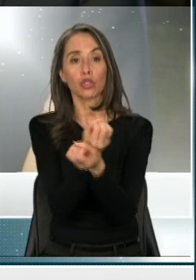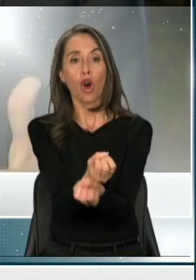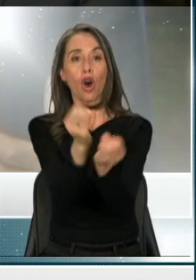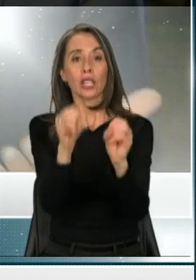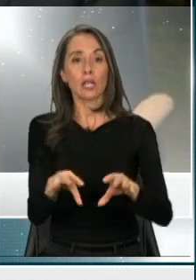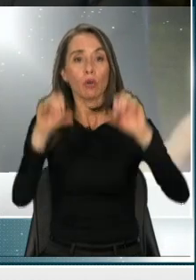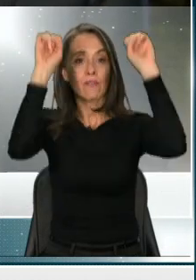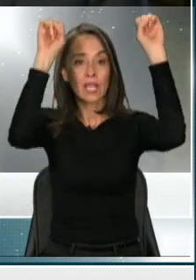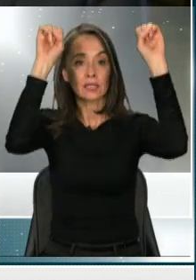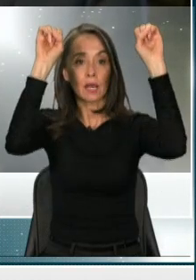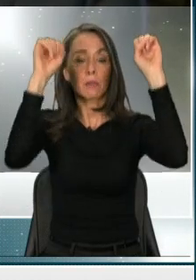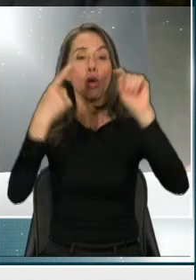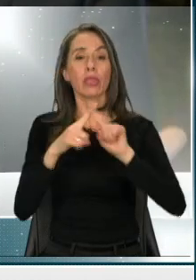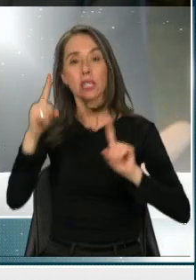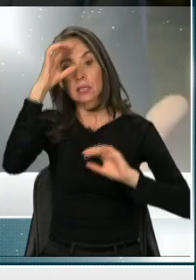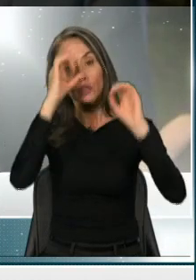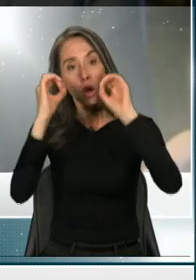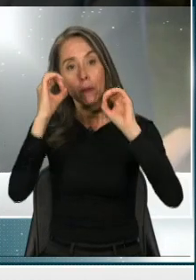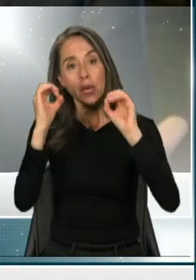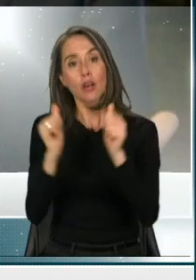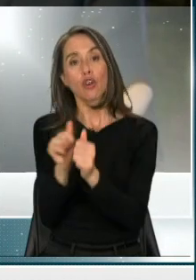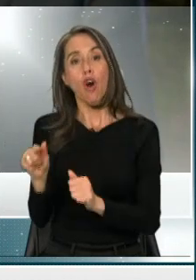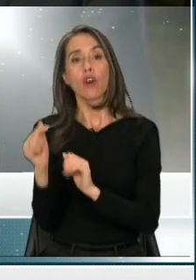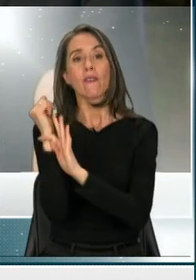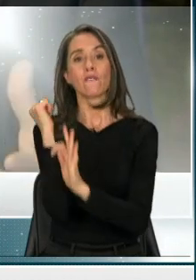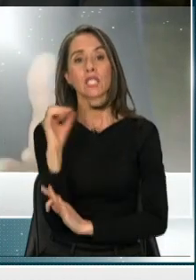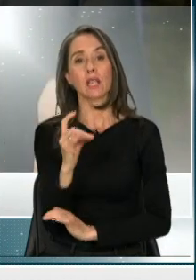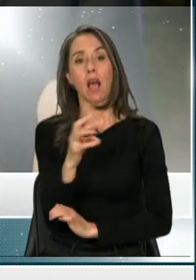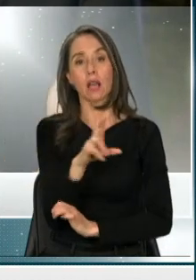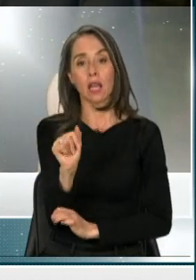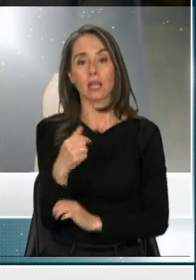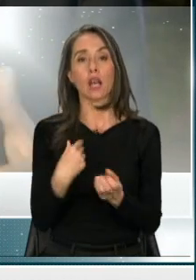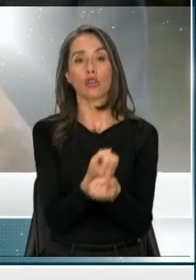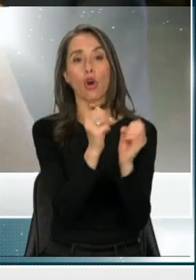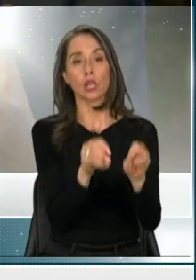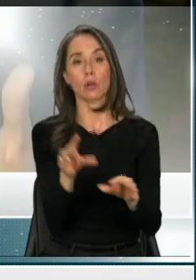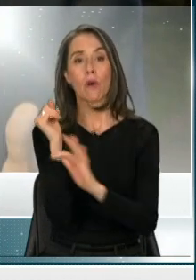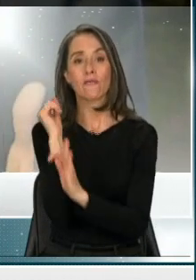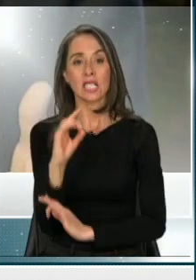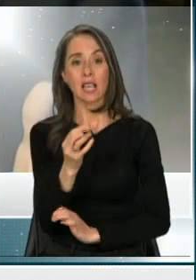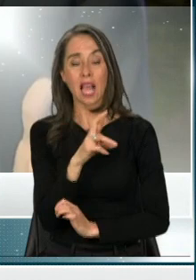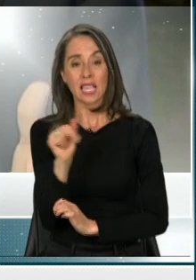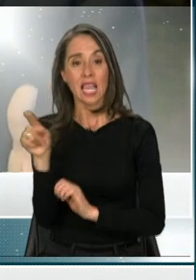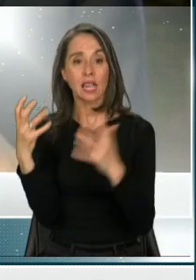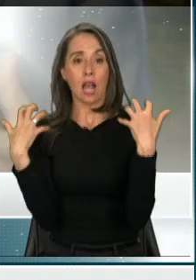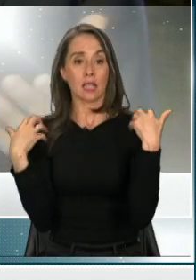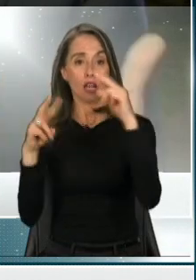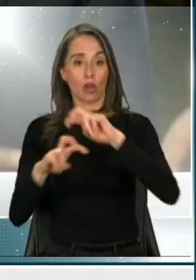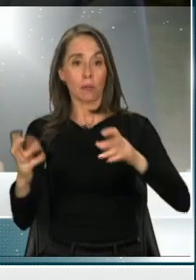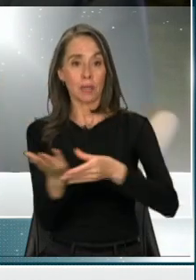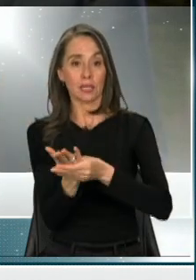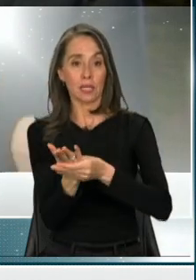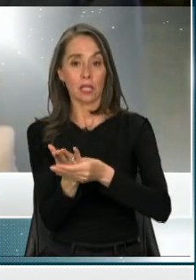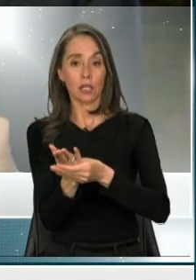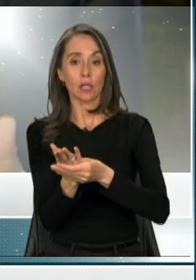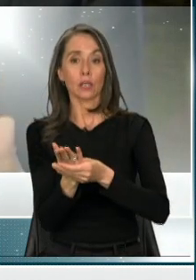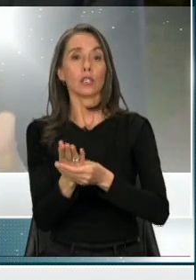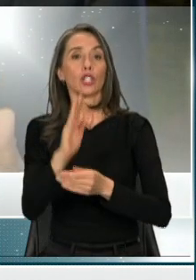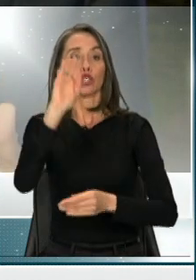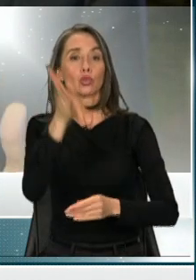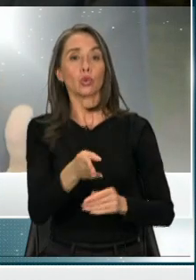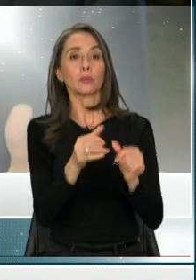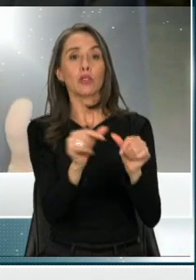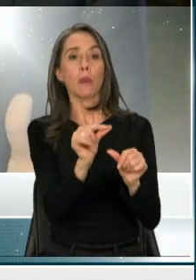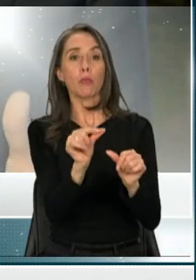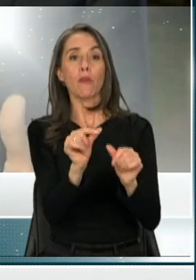a la fiscalía por diferencias con ariscal guerra justamente el fiscal de guerra cuando llevaba este tipo de casos suspendió condicionalmente de la causa